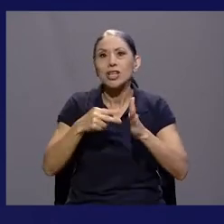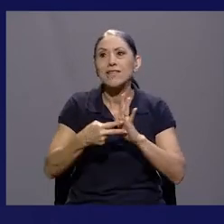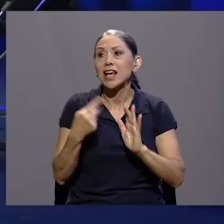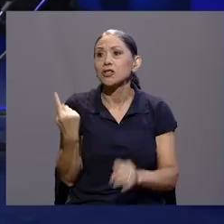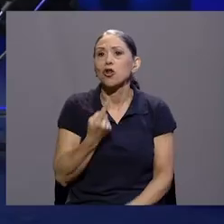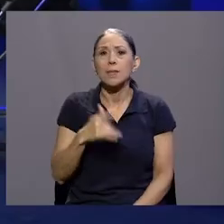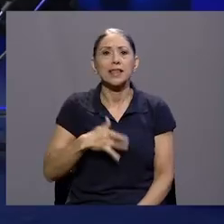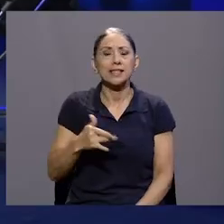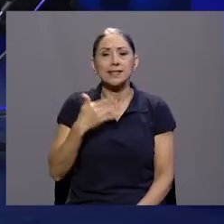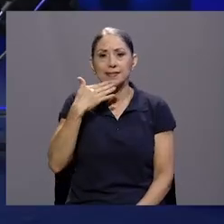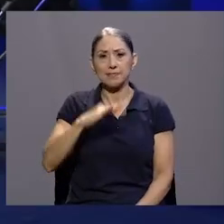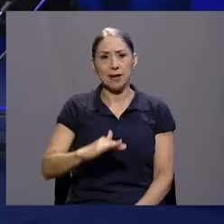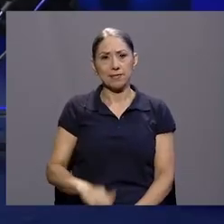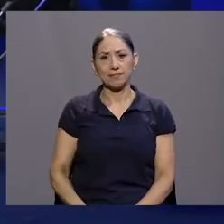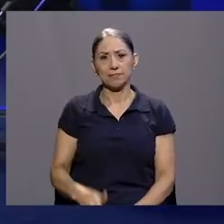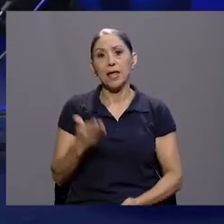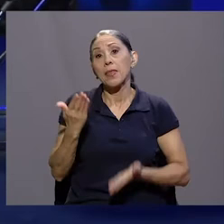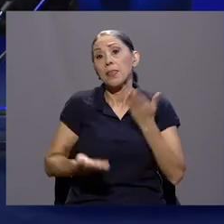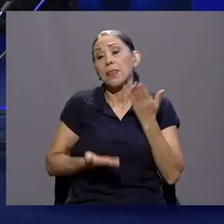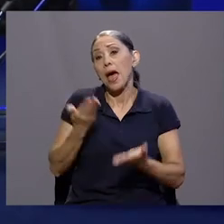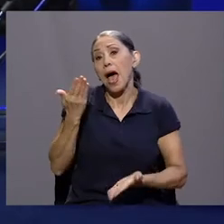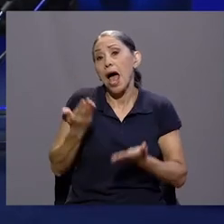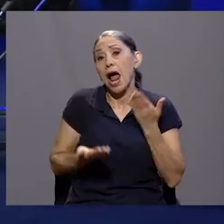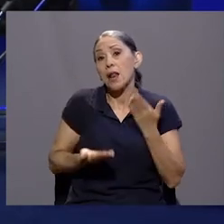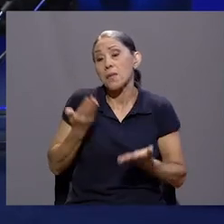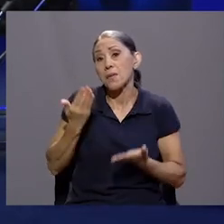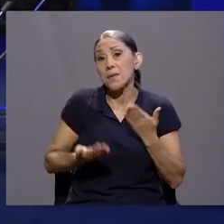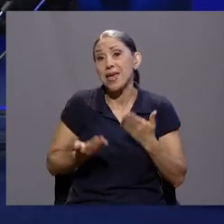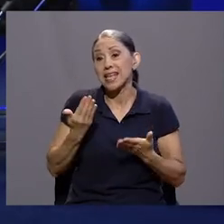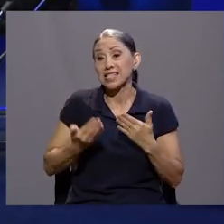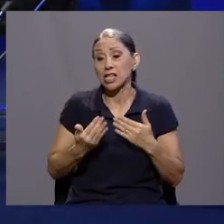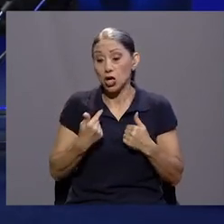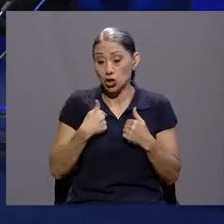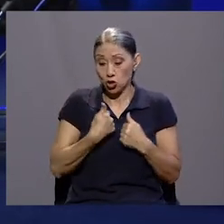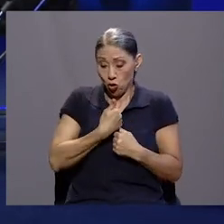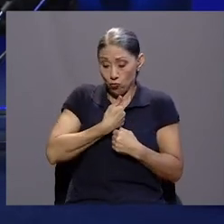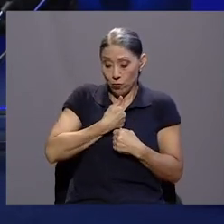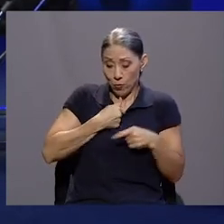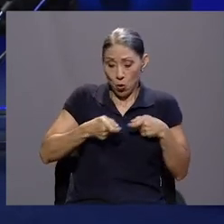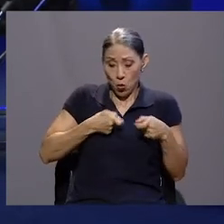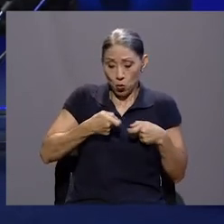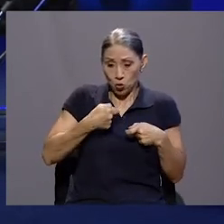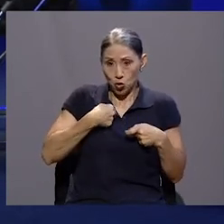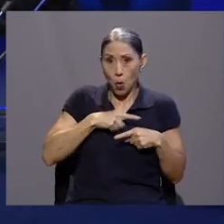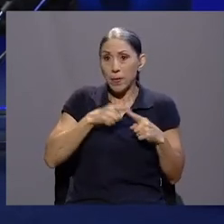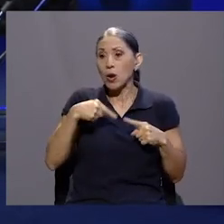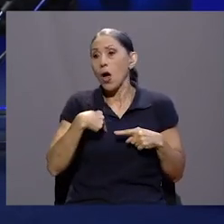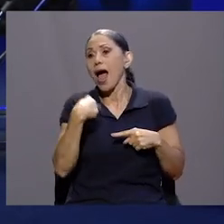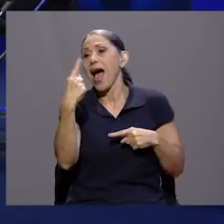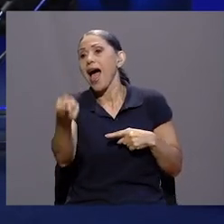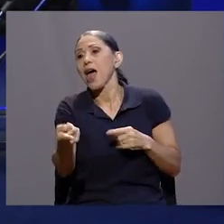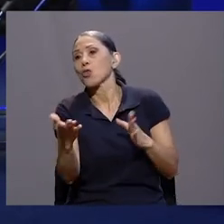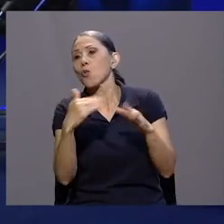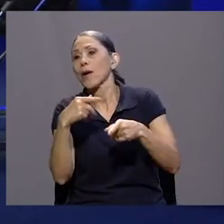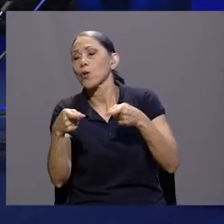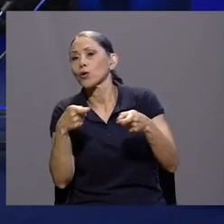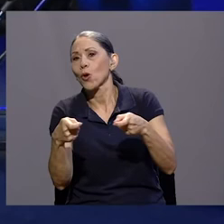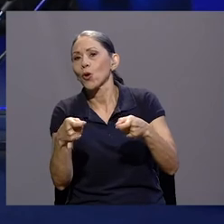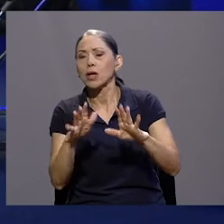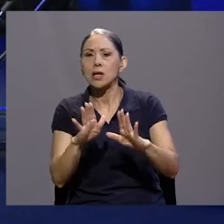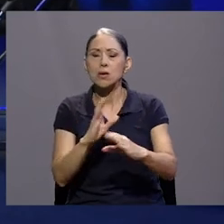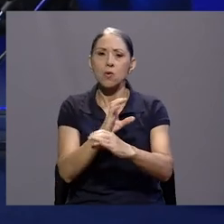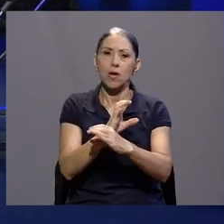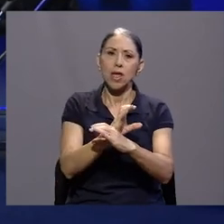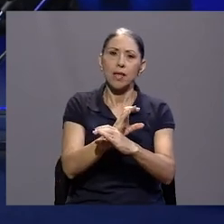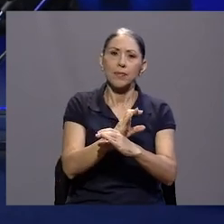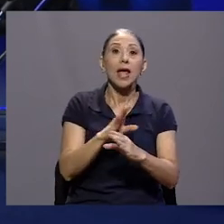porque puede ser que la situación fuera de mi metro cuadrados de muy mal pero lo que yo tengo control soy yo cuando una situación se sale de mis